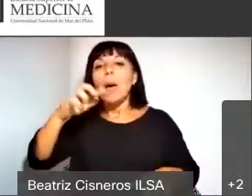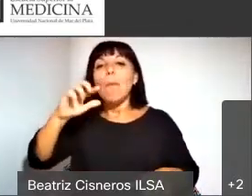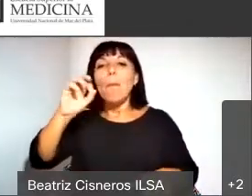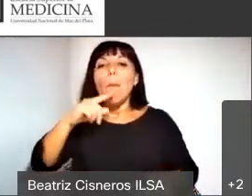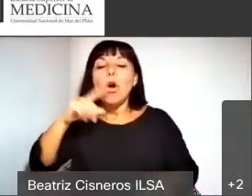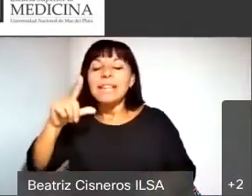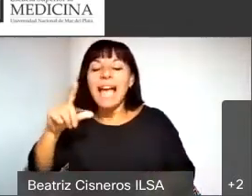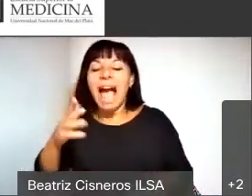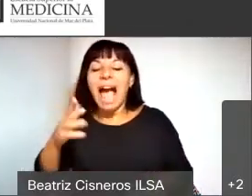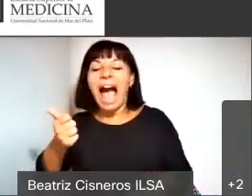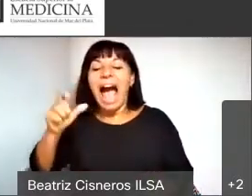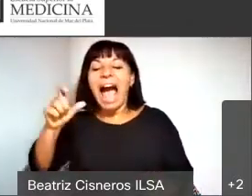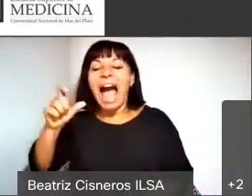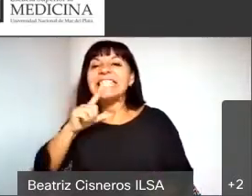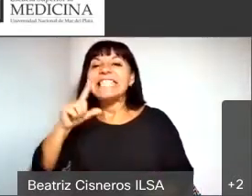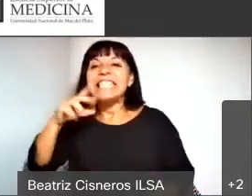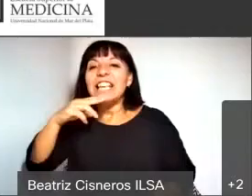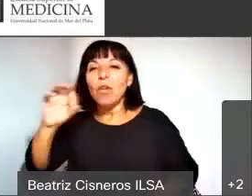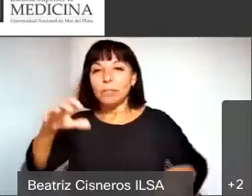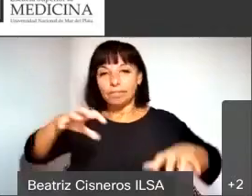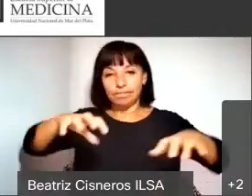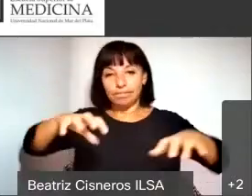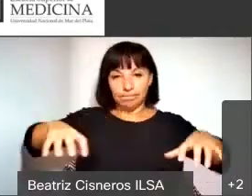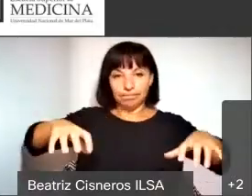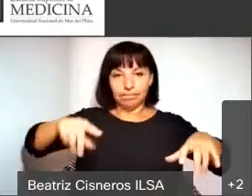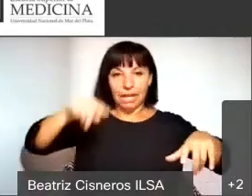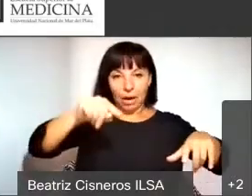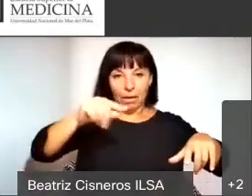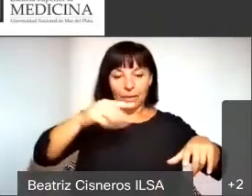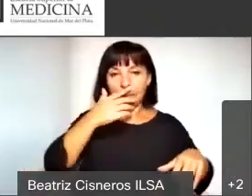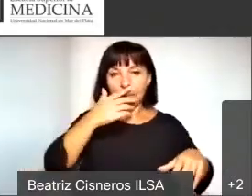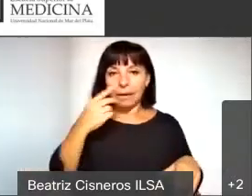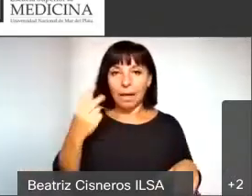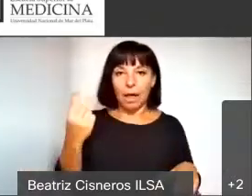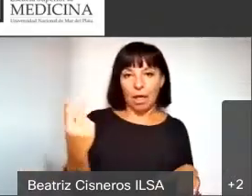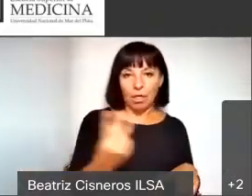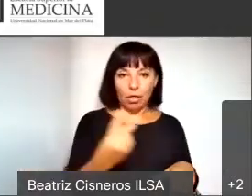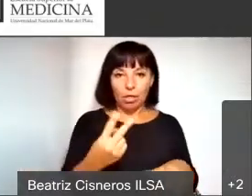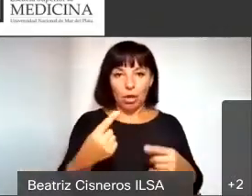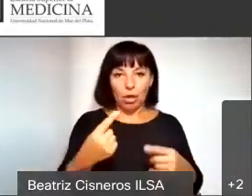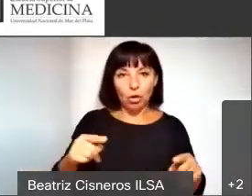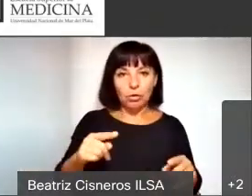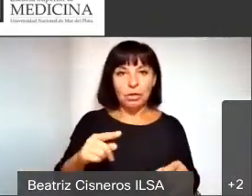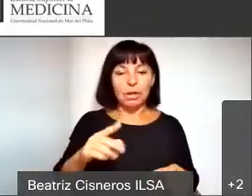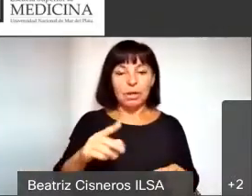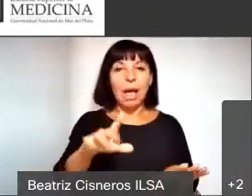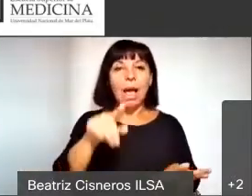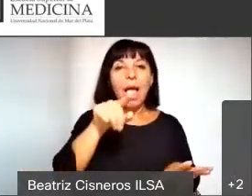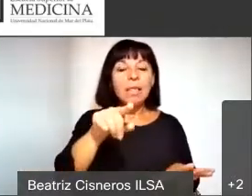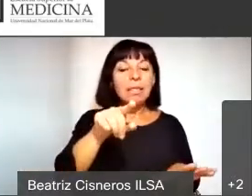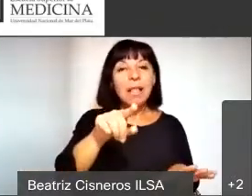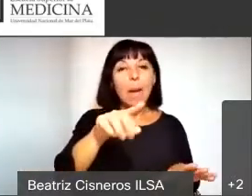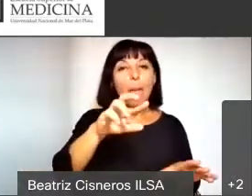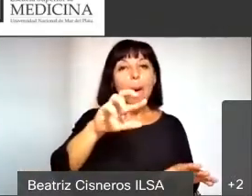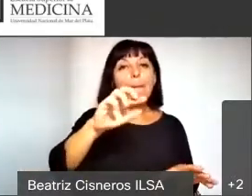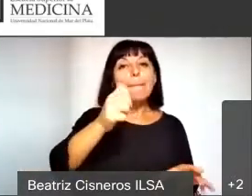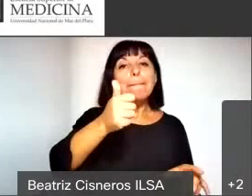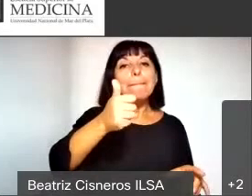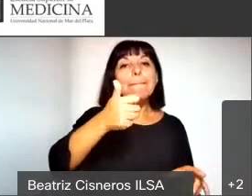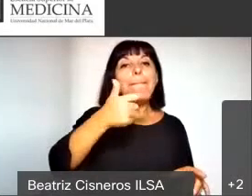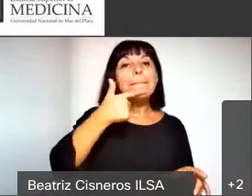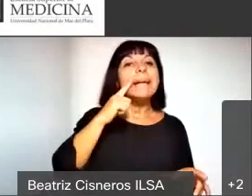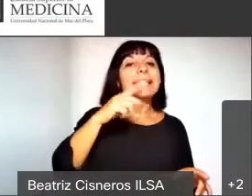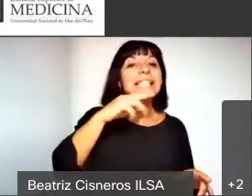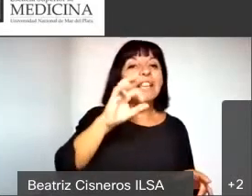definir estas dos categorías de transporte, vamos a tomar dos criterios. En el transporte de tipo pasivo, que es el que voy a pasar a